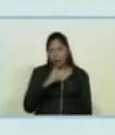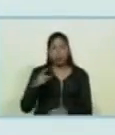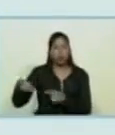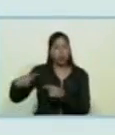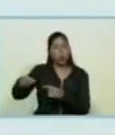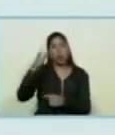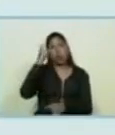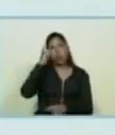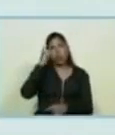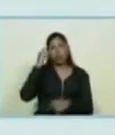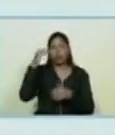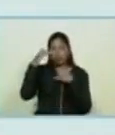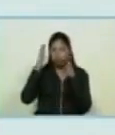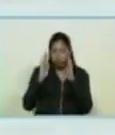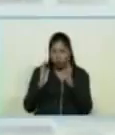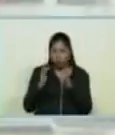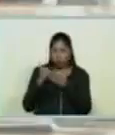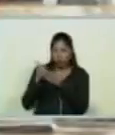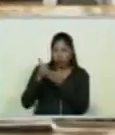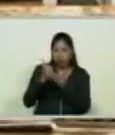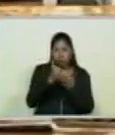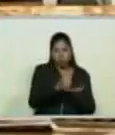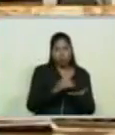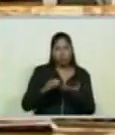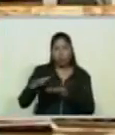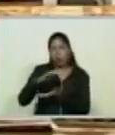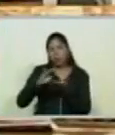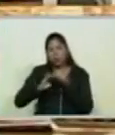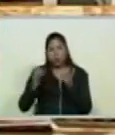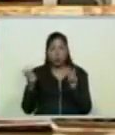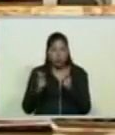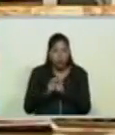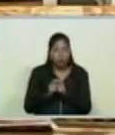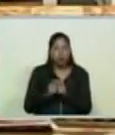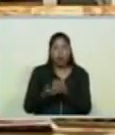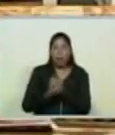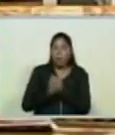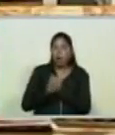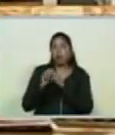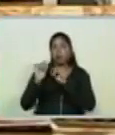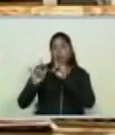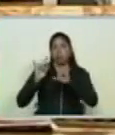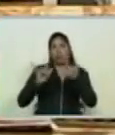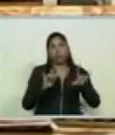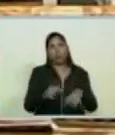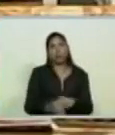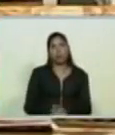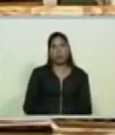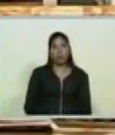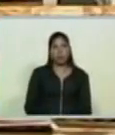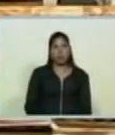días, todos los días, todos los días, con amor, todos los días.